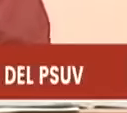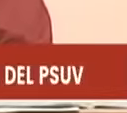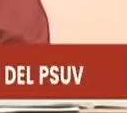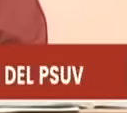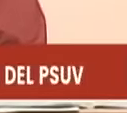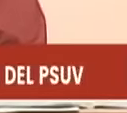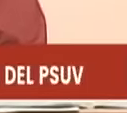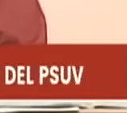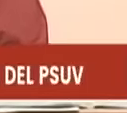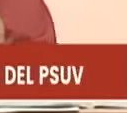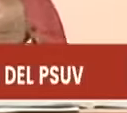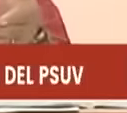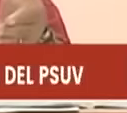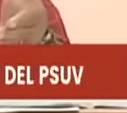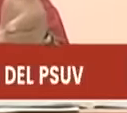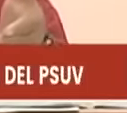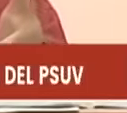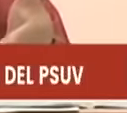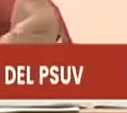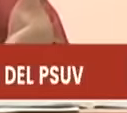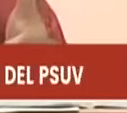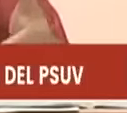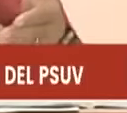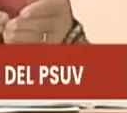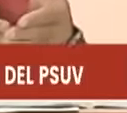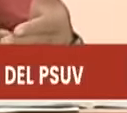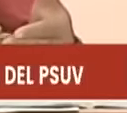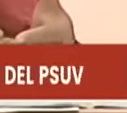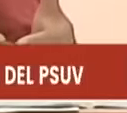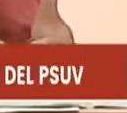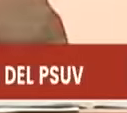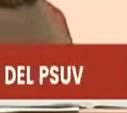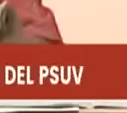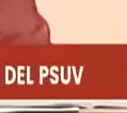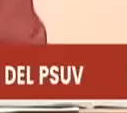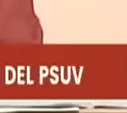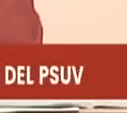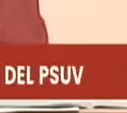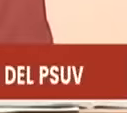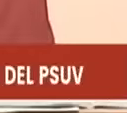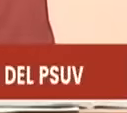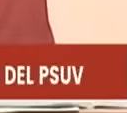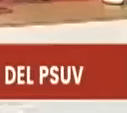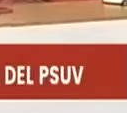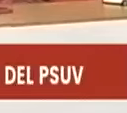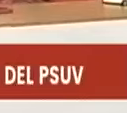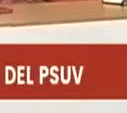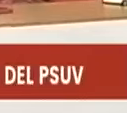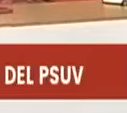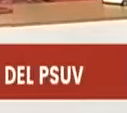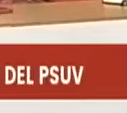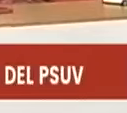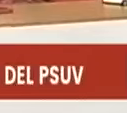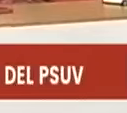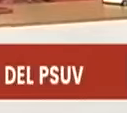No, usted se pone a practicar todo lo referente a la elección.